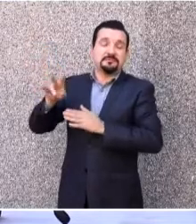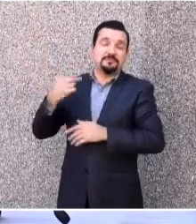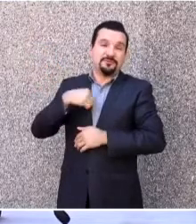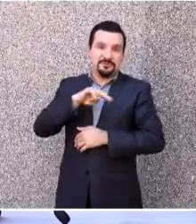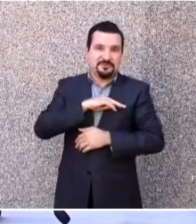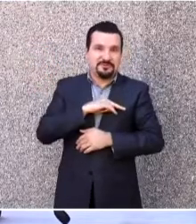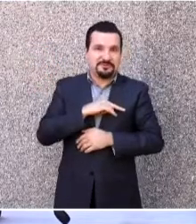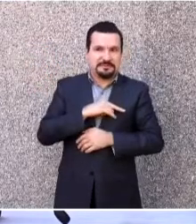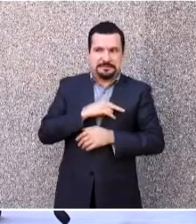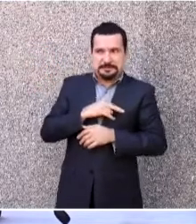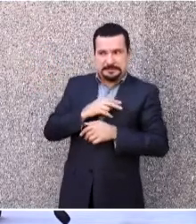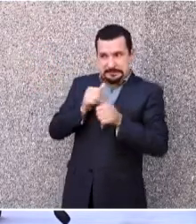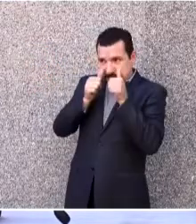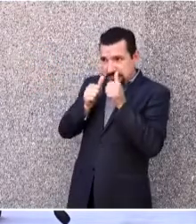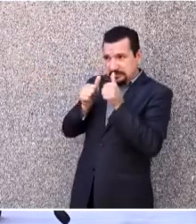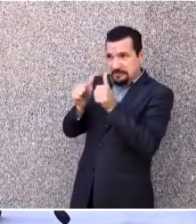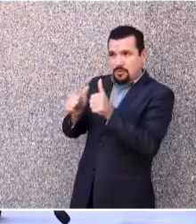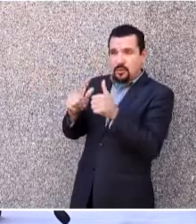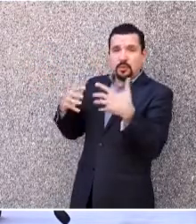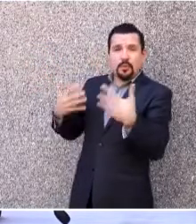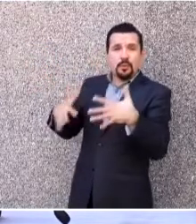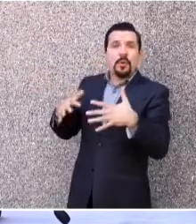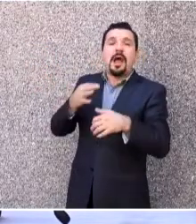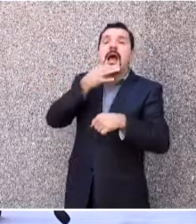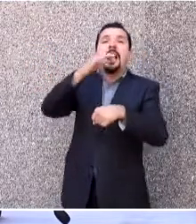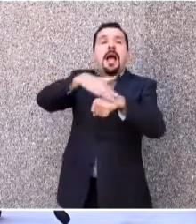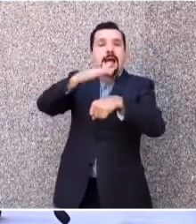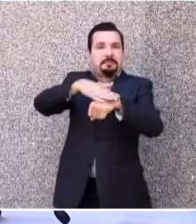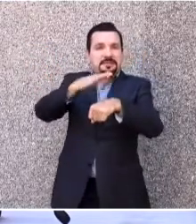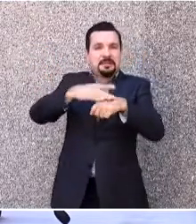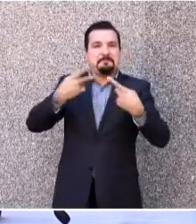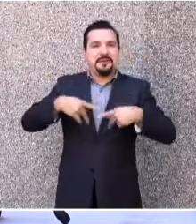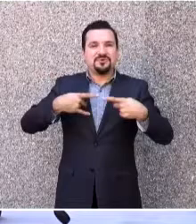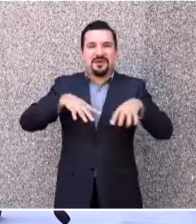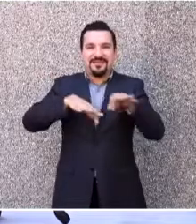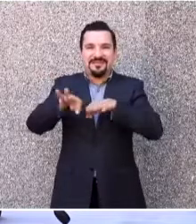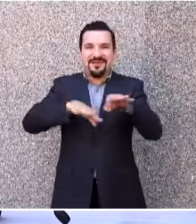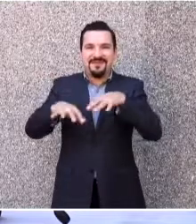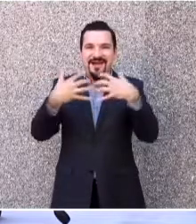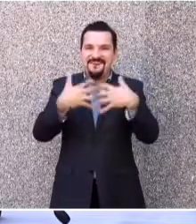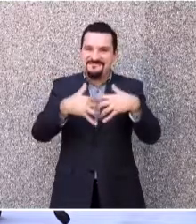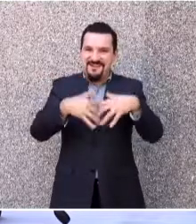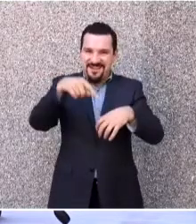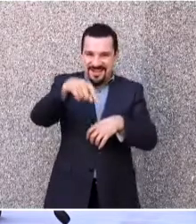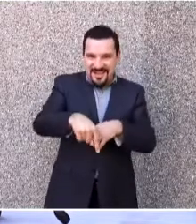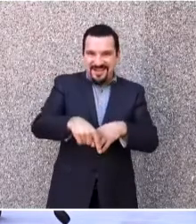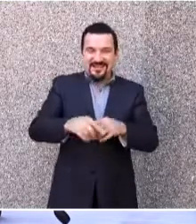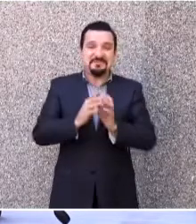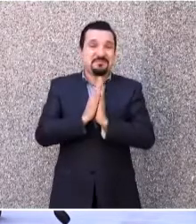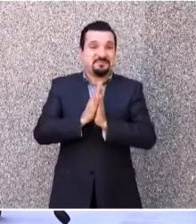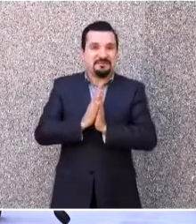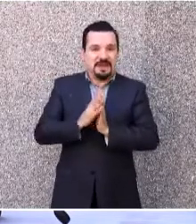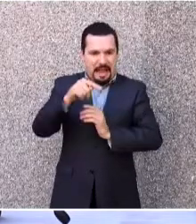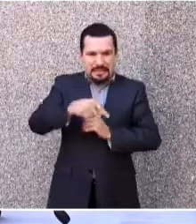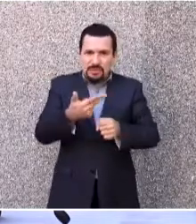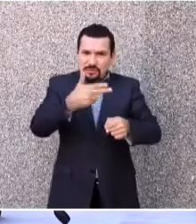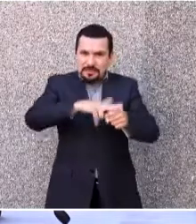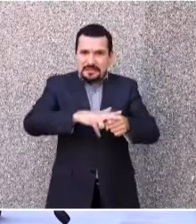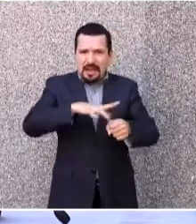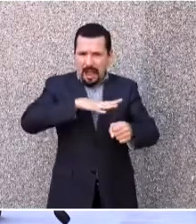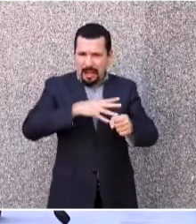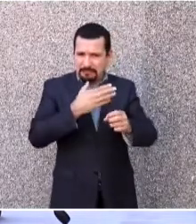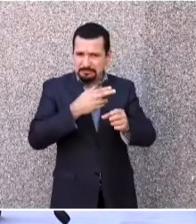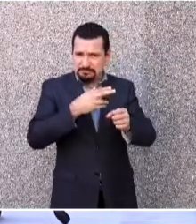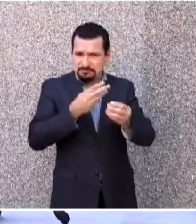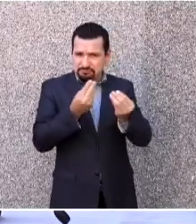estamos sensibilizando a los patrones de la capacidad